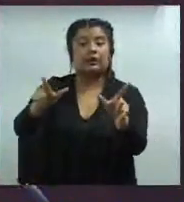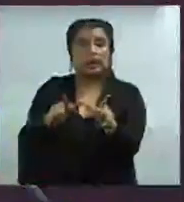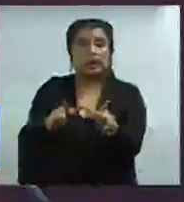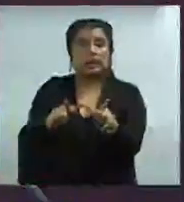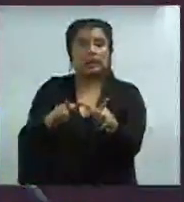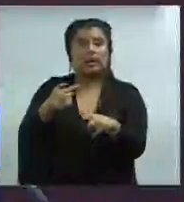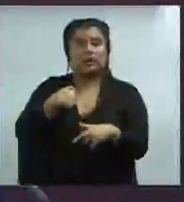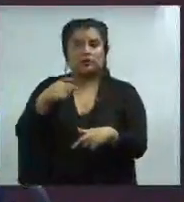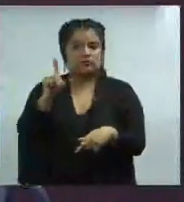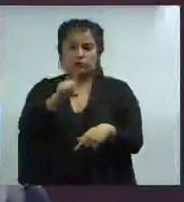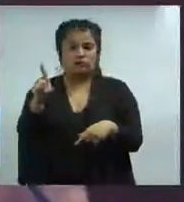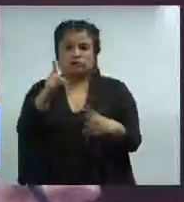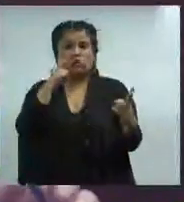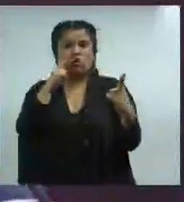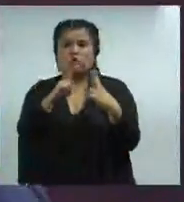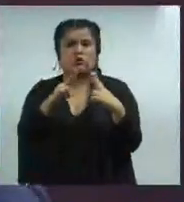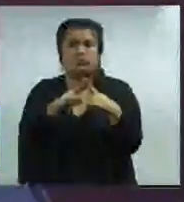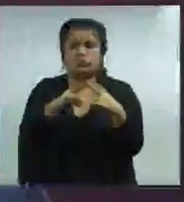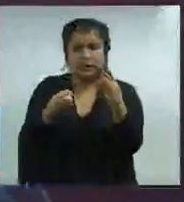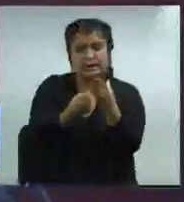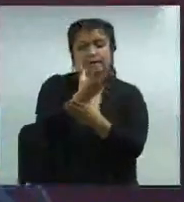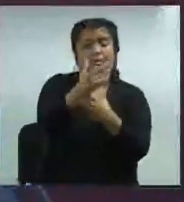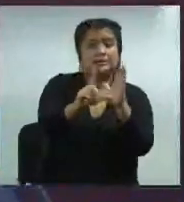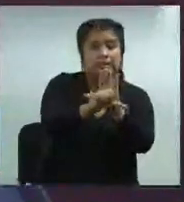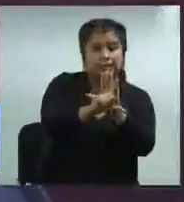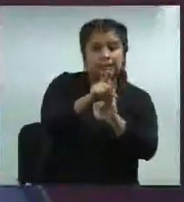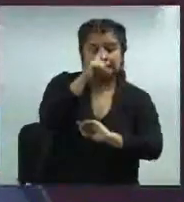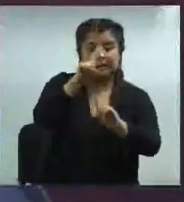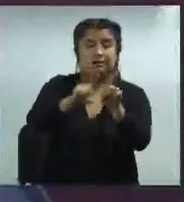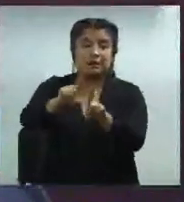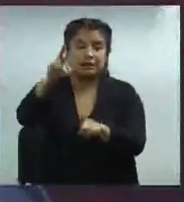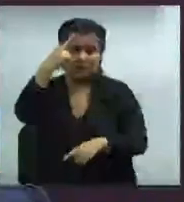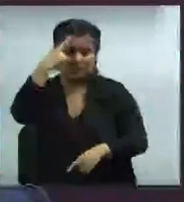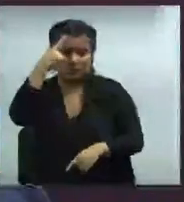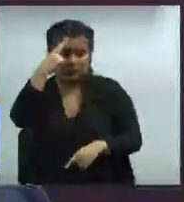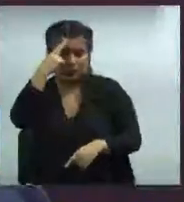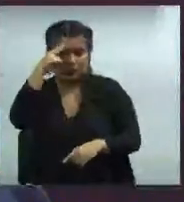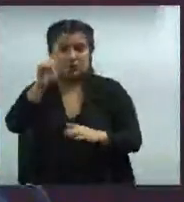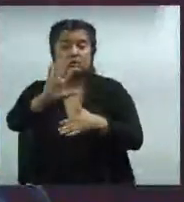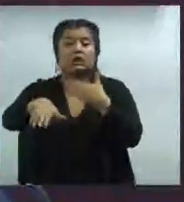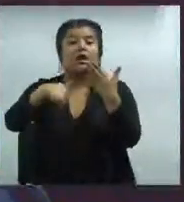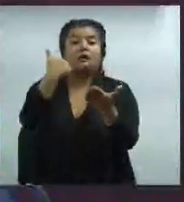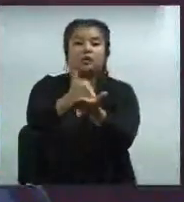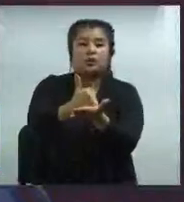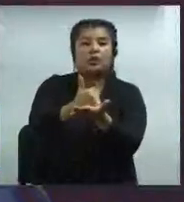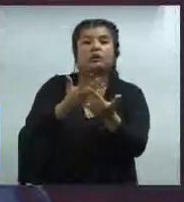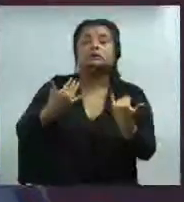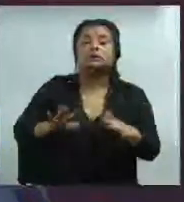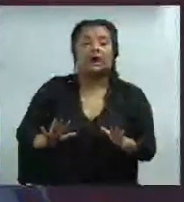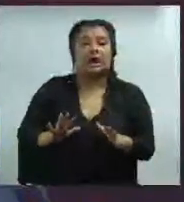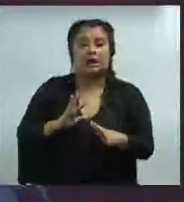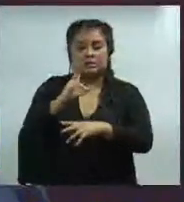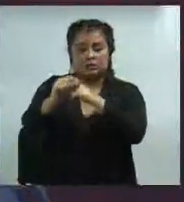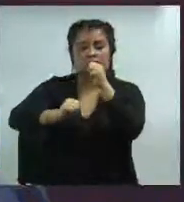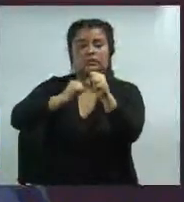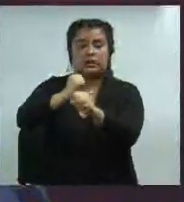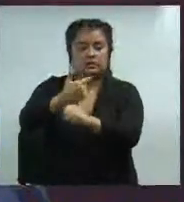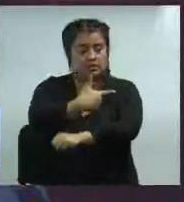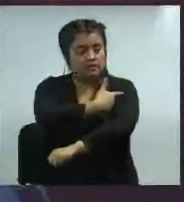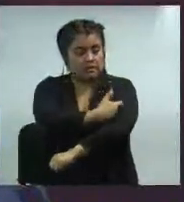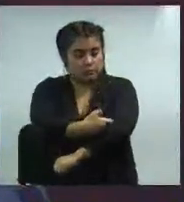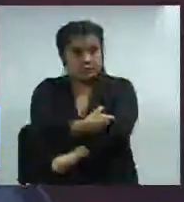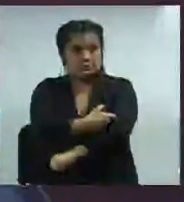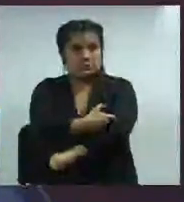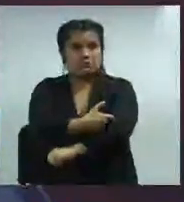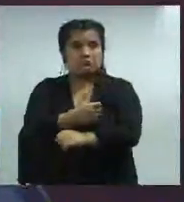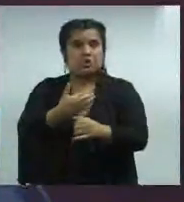Yo no conozco esa iniciativa, pero sí recuerdo que cuando se aprobó ya hace varios años una ley de vacunación fue